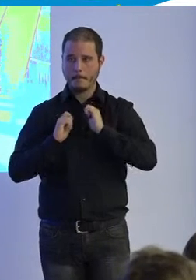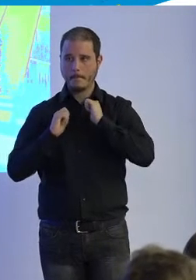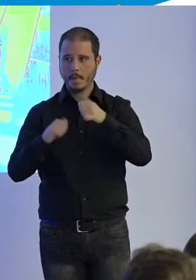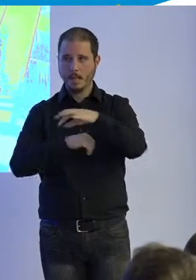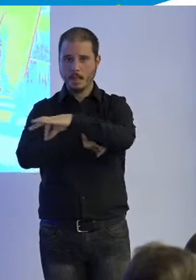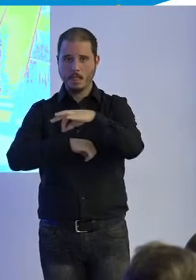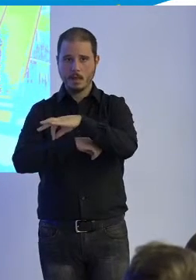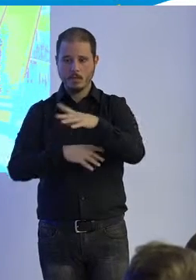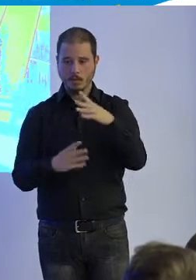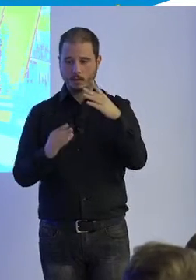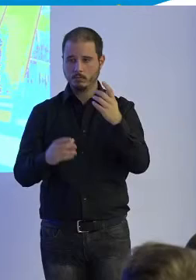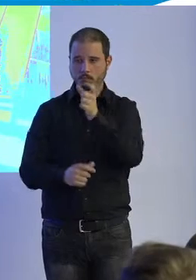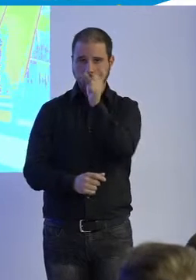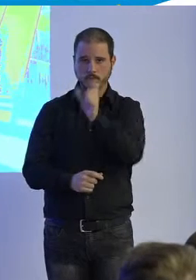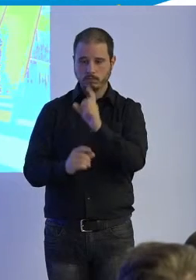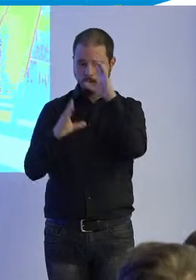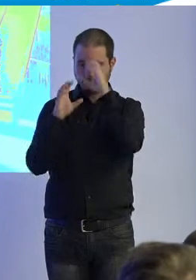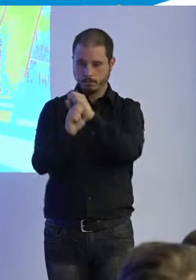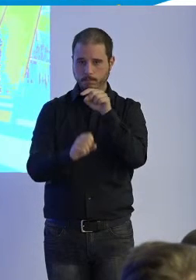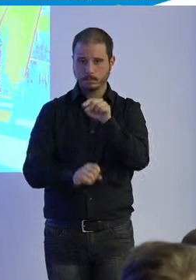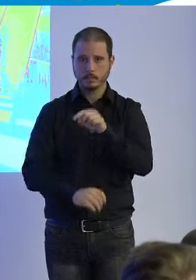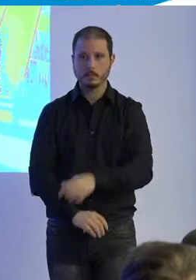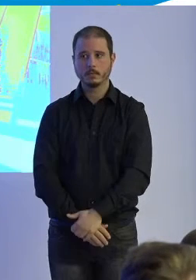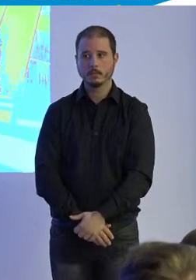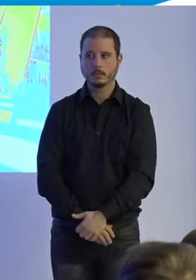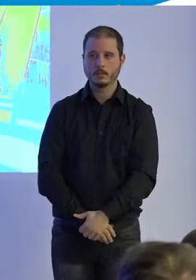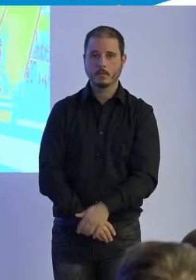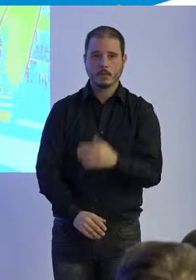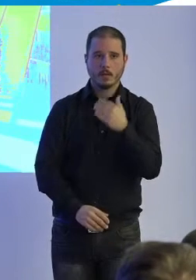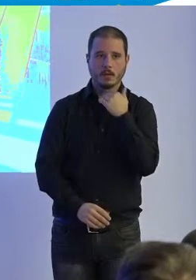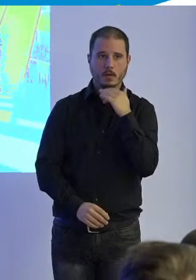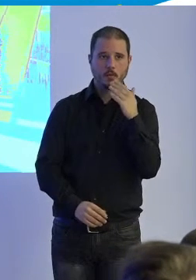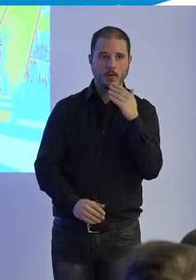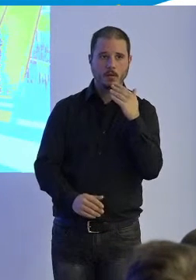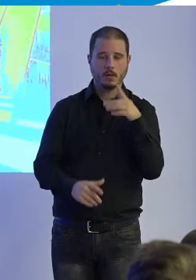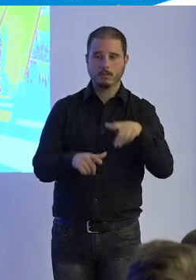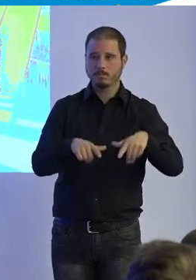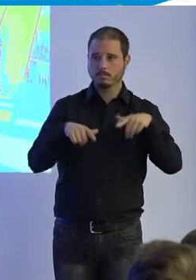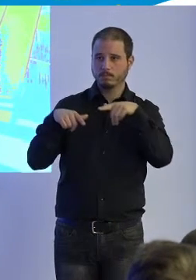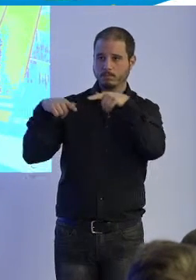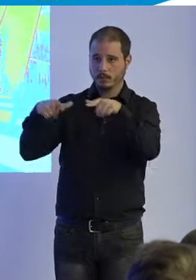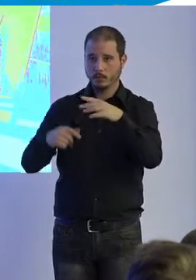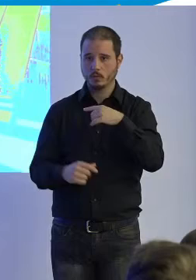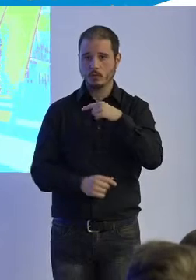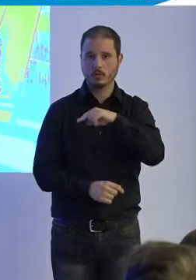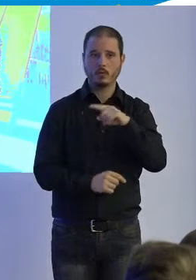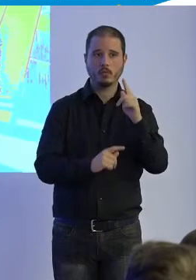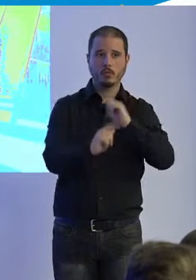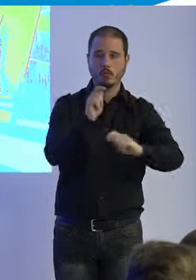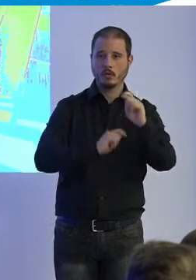las personas en el centro, ¿vale? Ahí veis algunas de las plataformas o asociaciones en las que estamos más